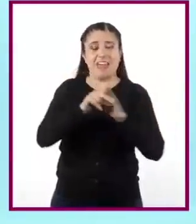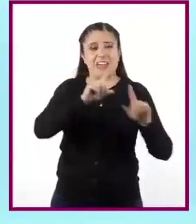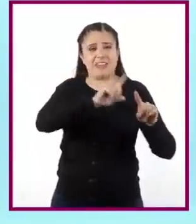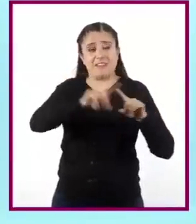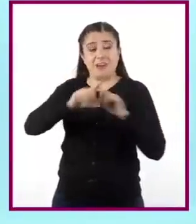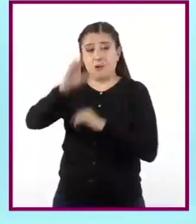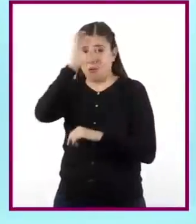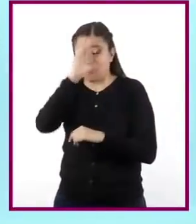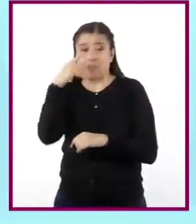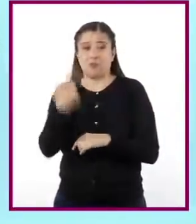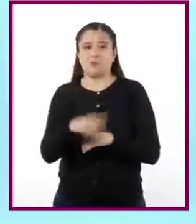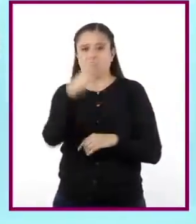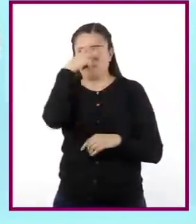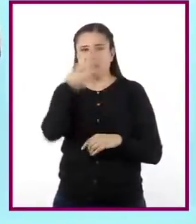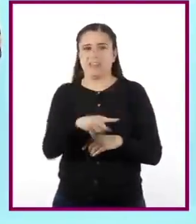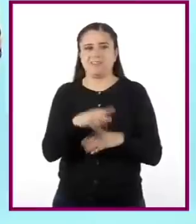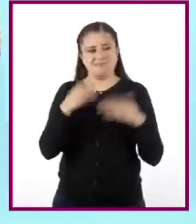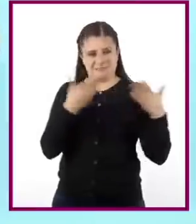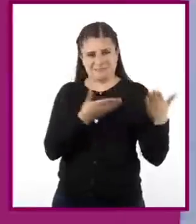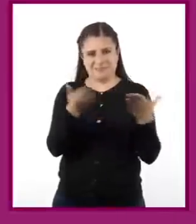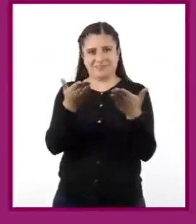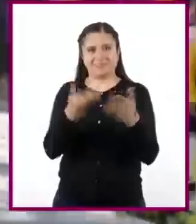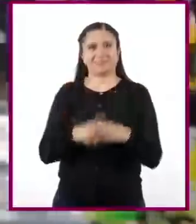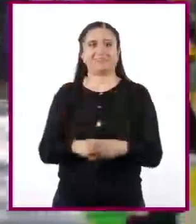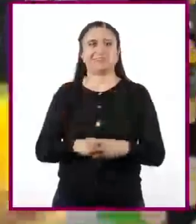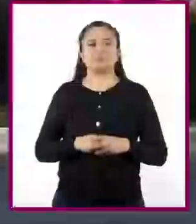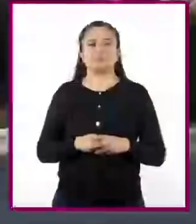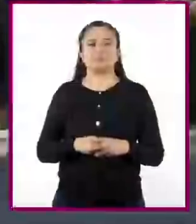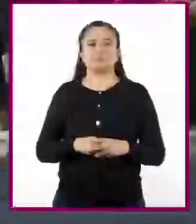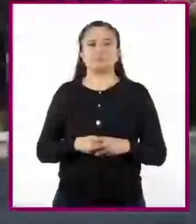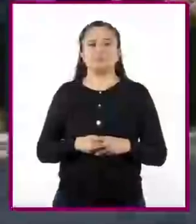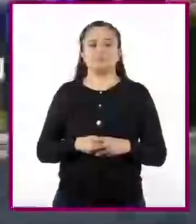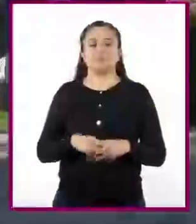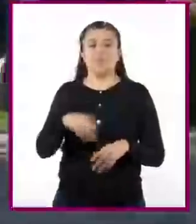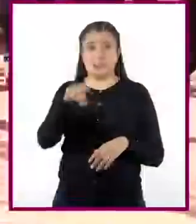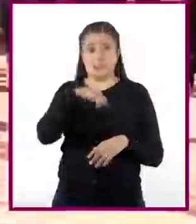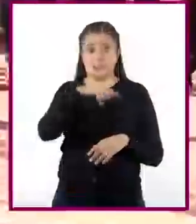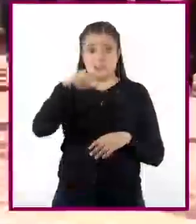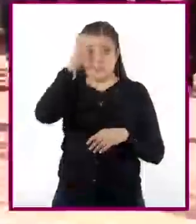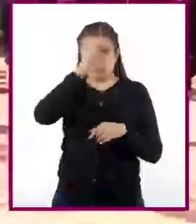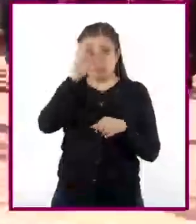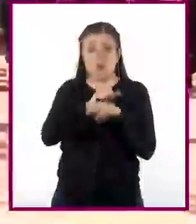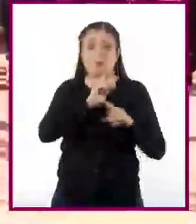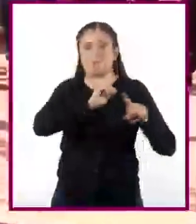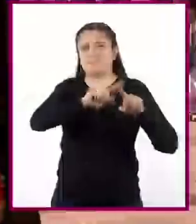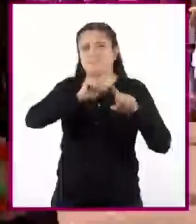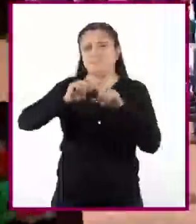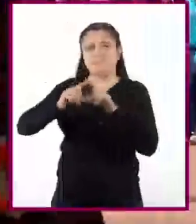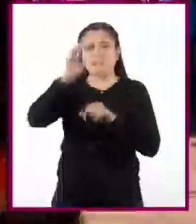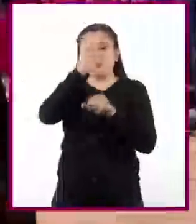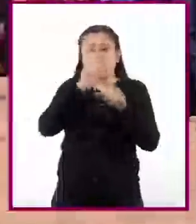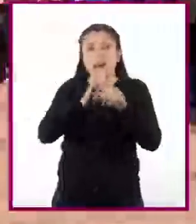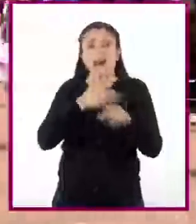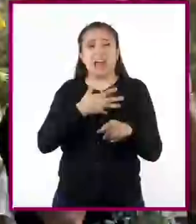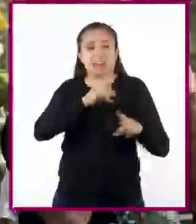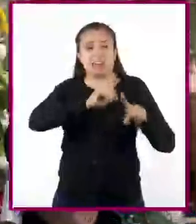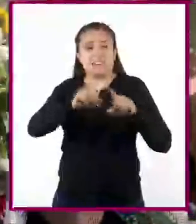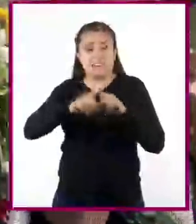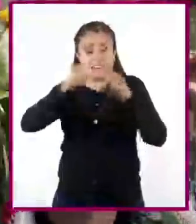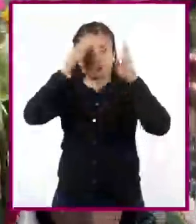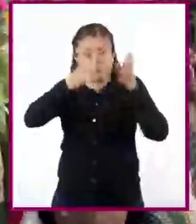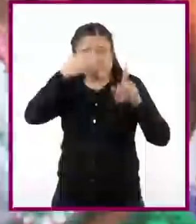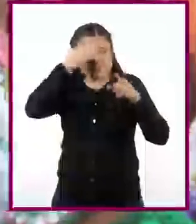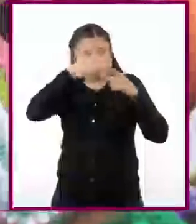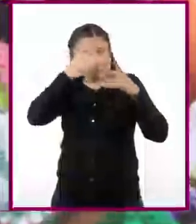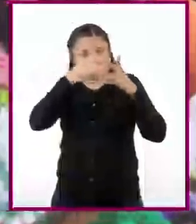diversidad cultural de México. ¡Adelante! Nuestra cultura es muy diversa y presenta características específicas